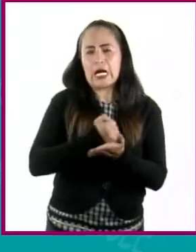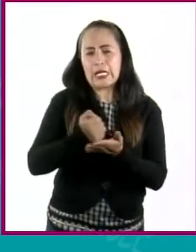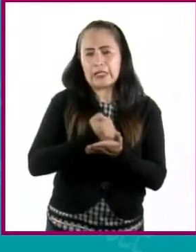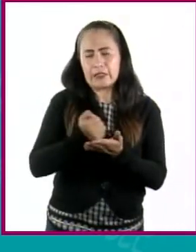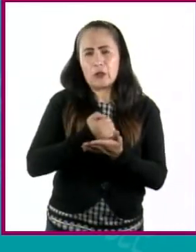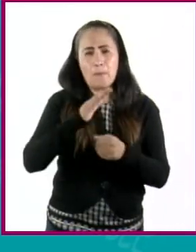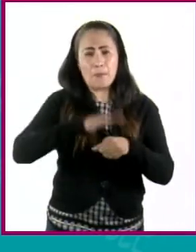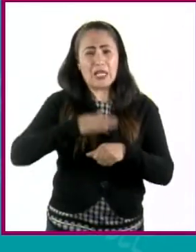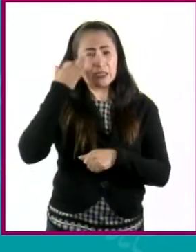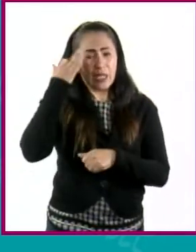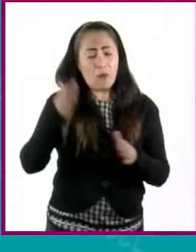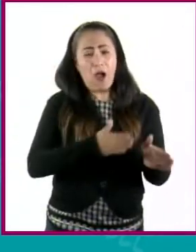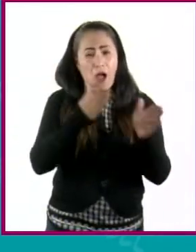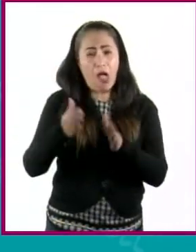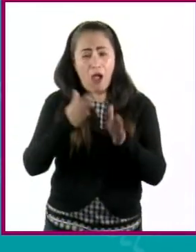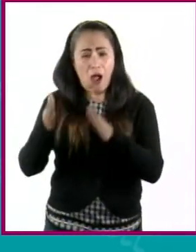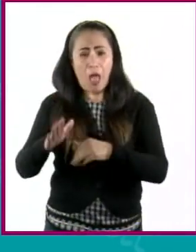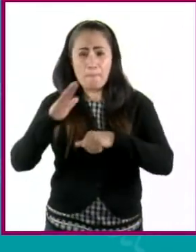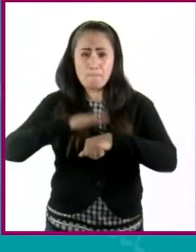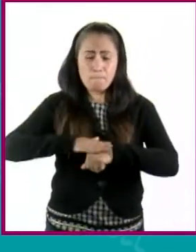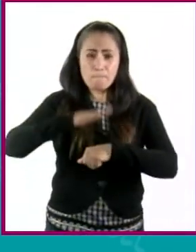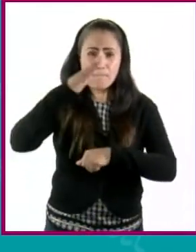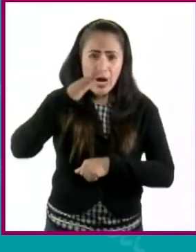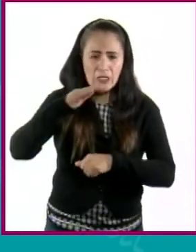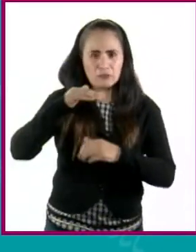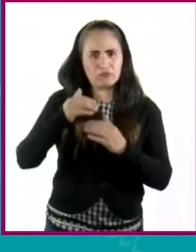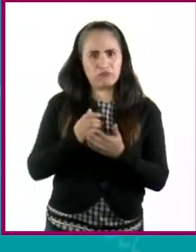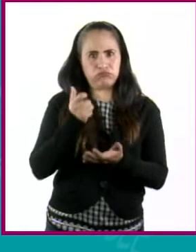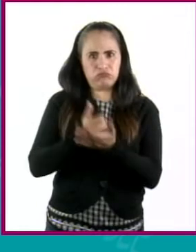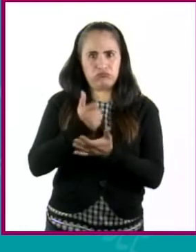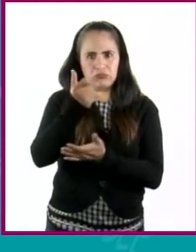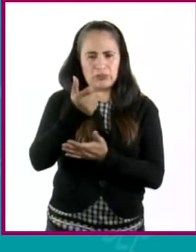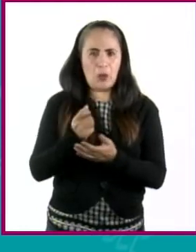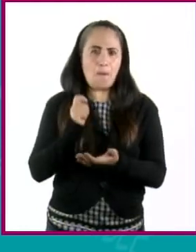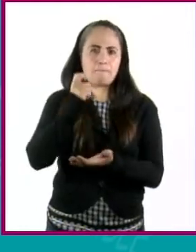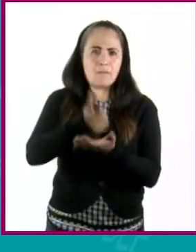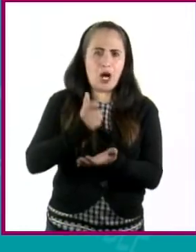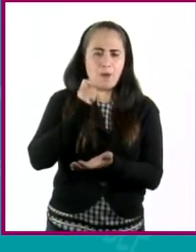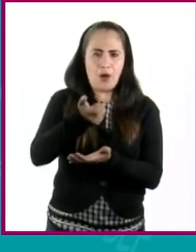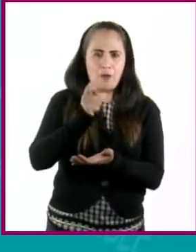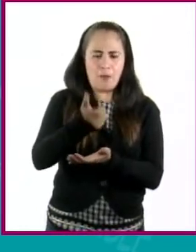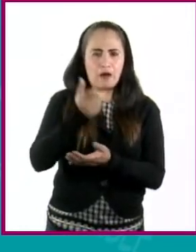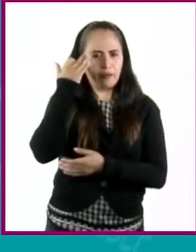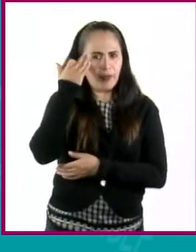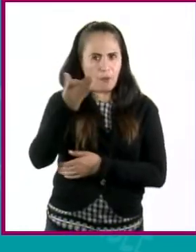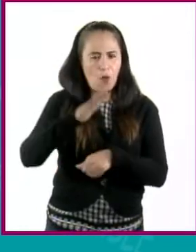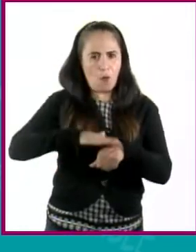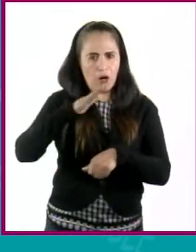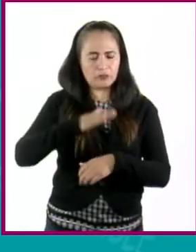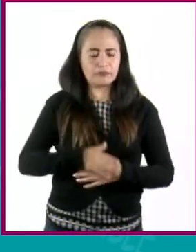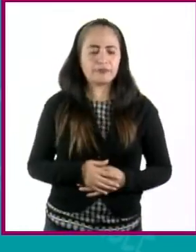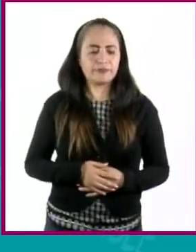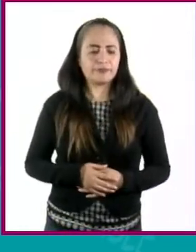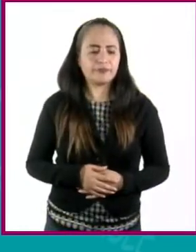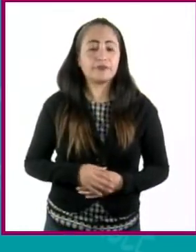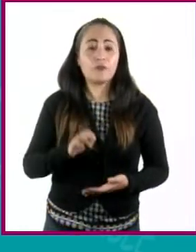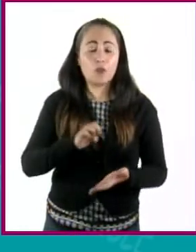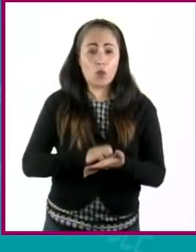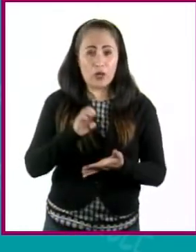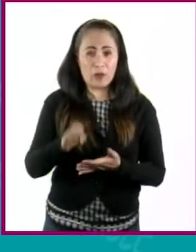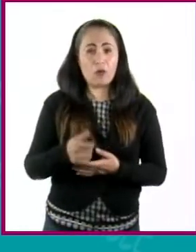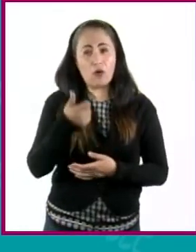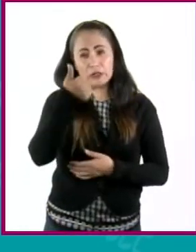más tardes en pagarlo, es decir, en la medida en la que el plazo del crédito sea mayor. Por ejemplo, si